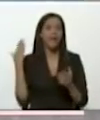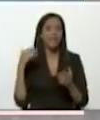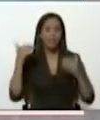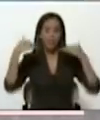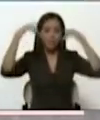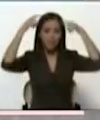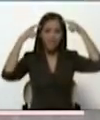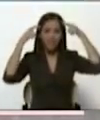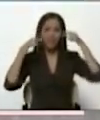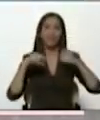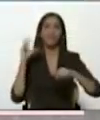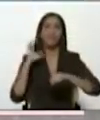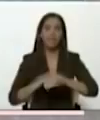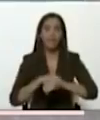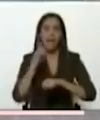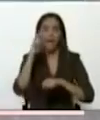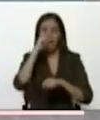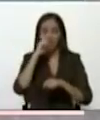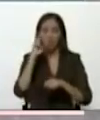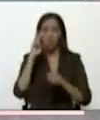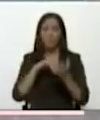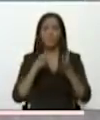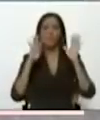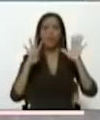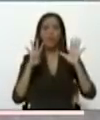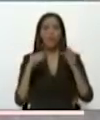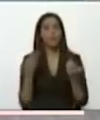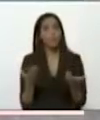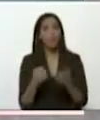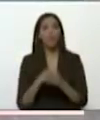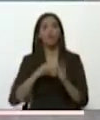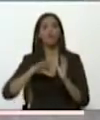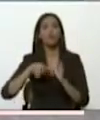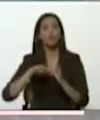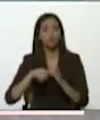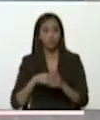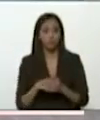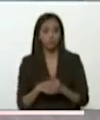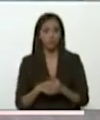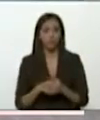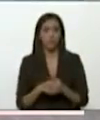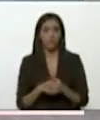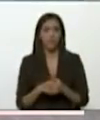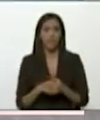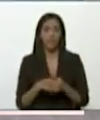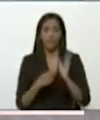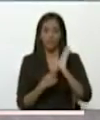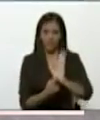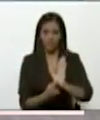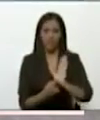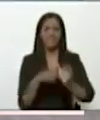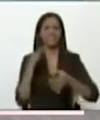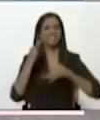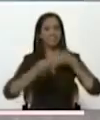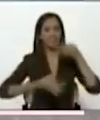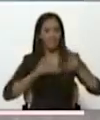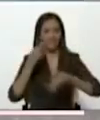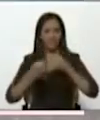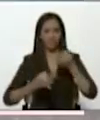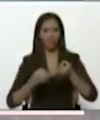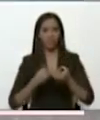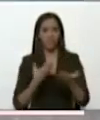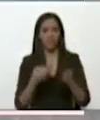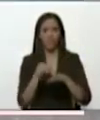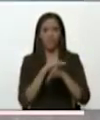Chávez y detenido en el año 2009 por altos cargos de corrupción. Les presento a continuación la explicación que daba el